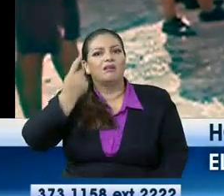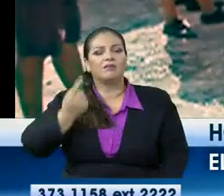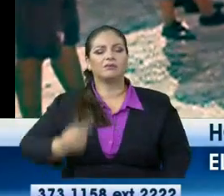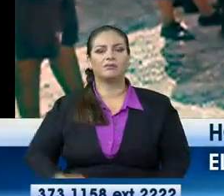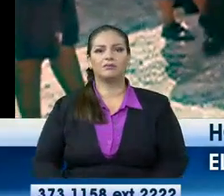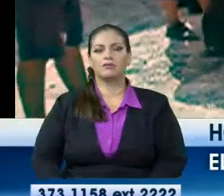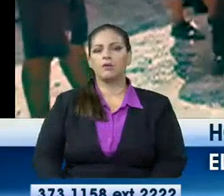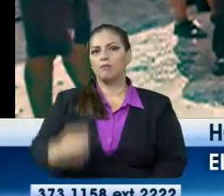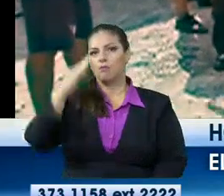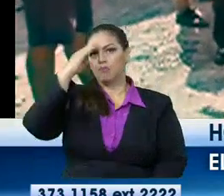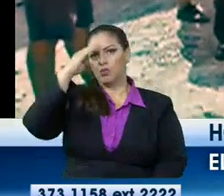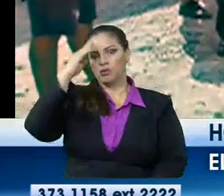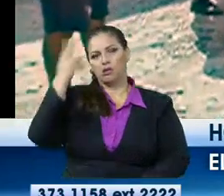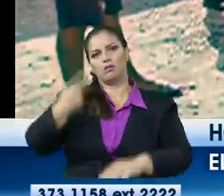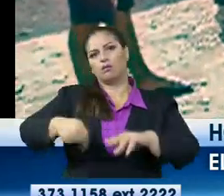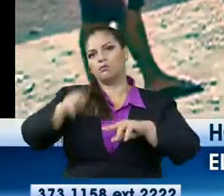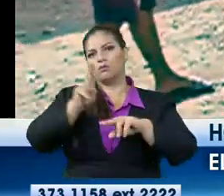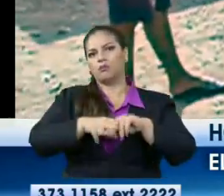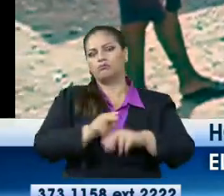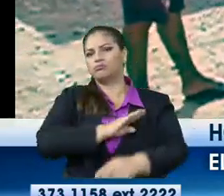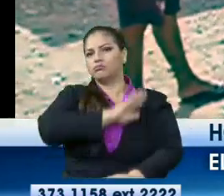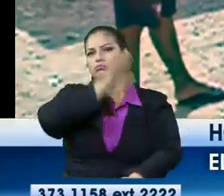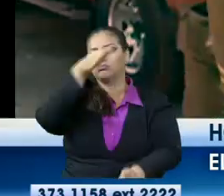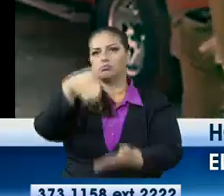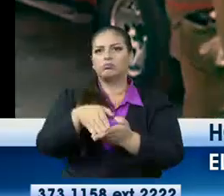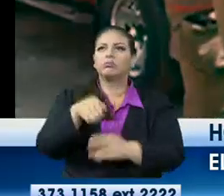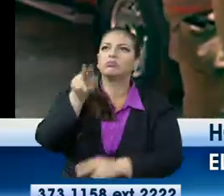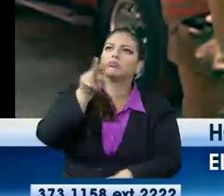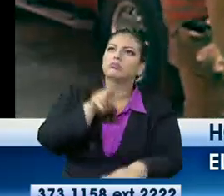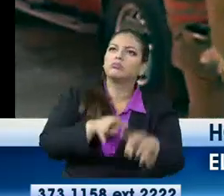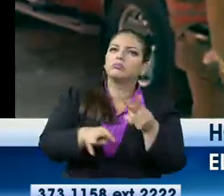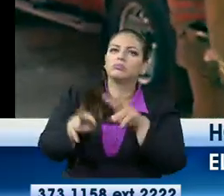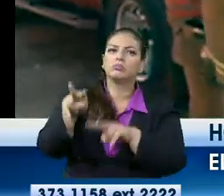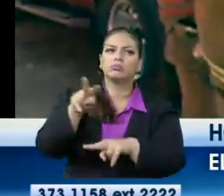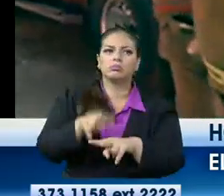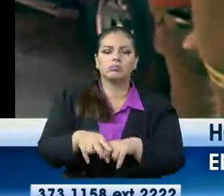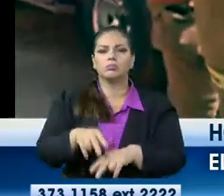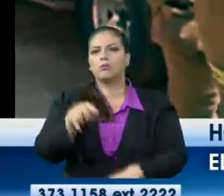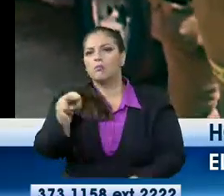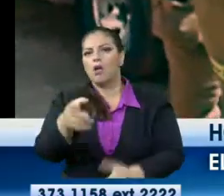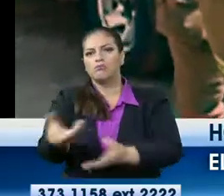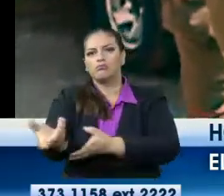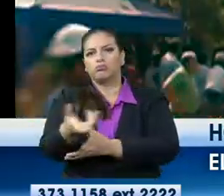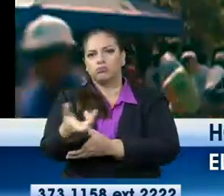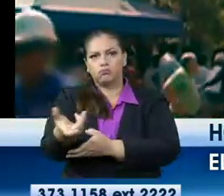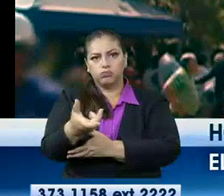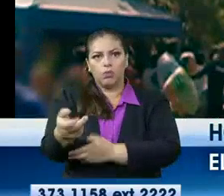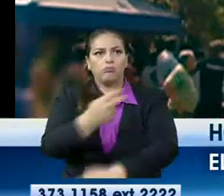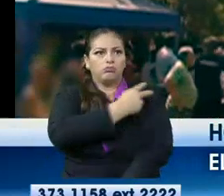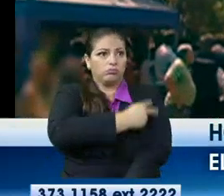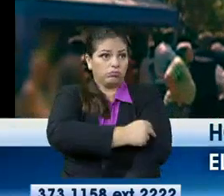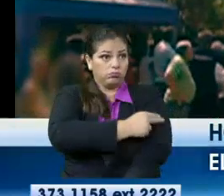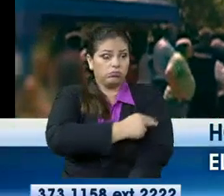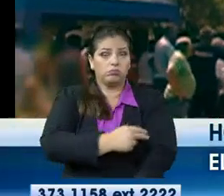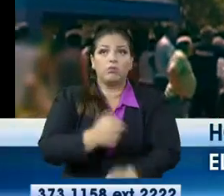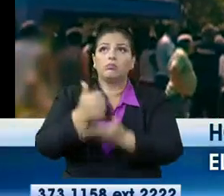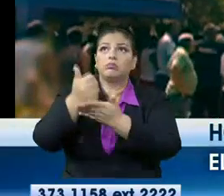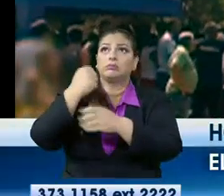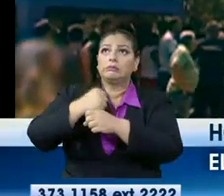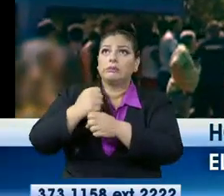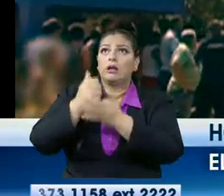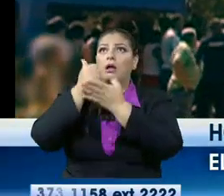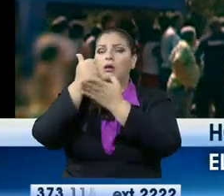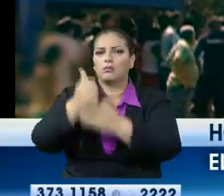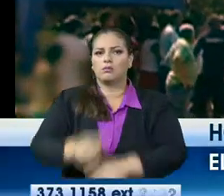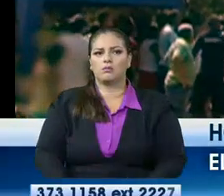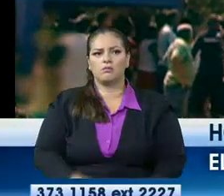Nacional también estuvo presente durante los momentos de trabajo de los rescatistas para evitar algún tipo de incidente con los curiosos que